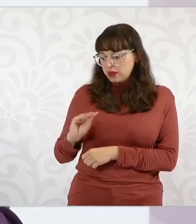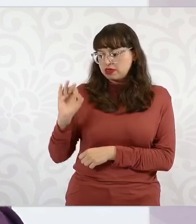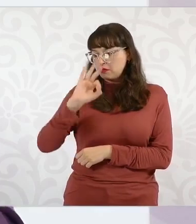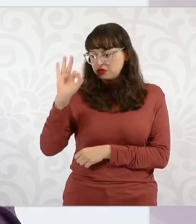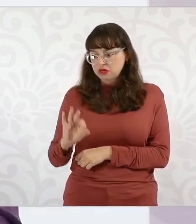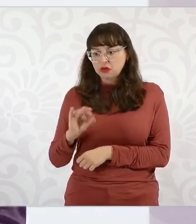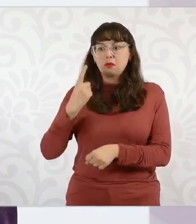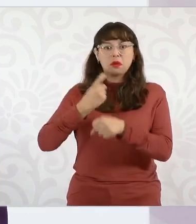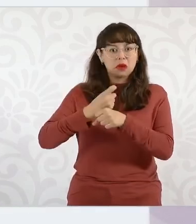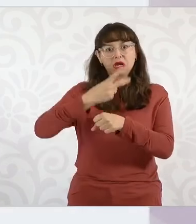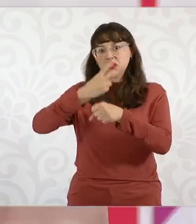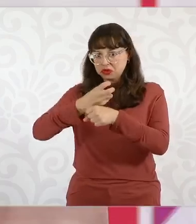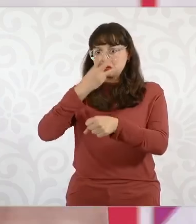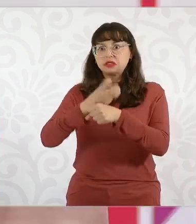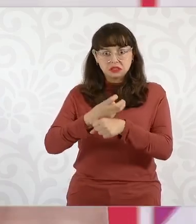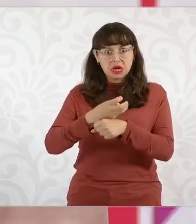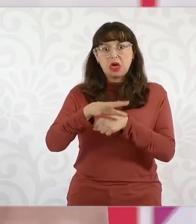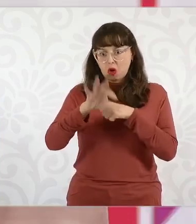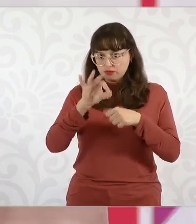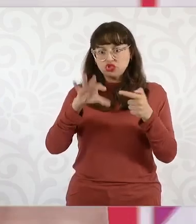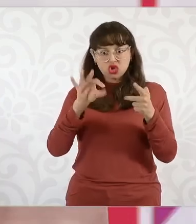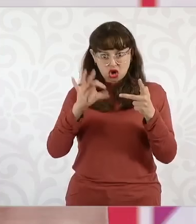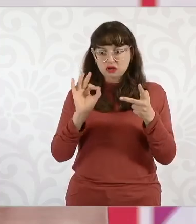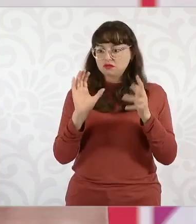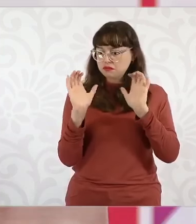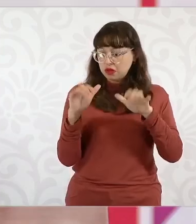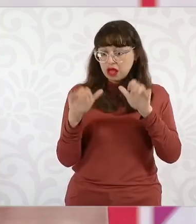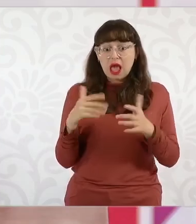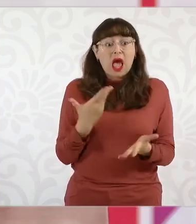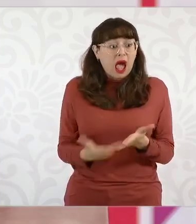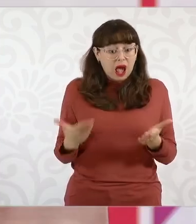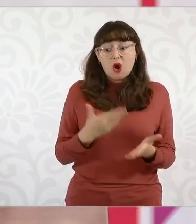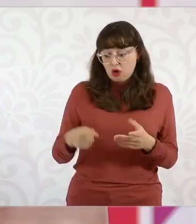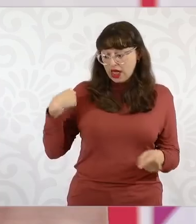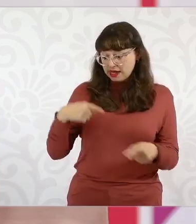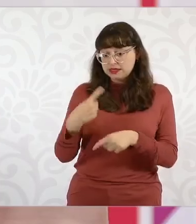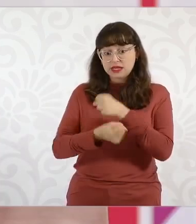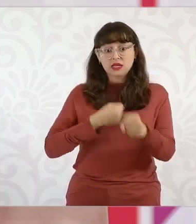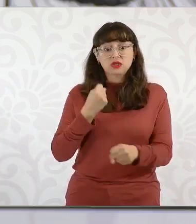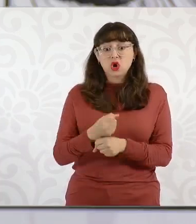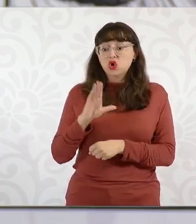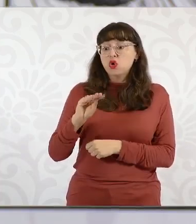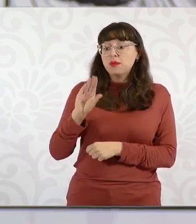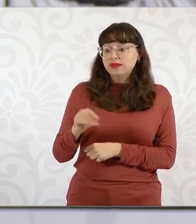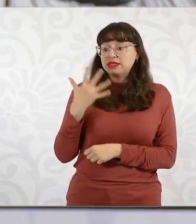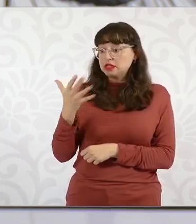%. En este, creo que el 95% entraron en sus primeras 3